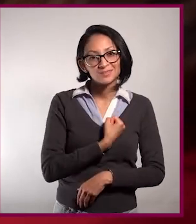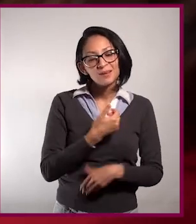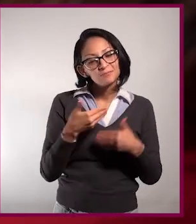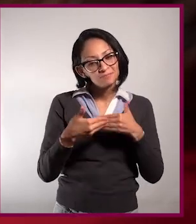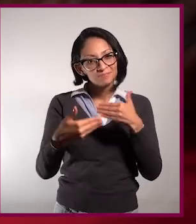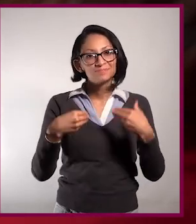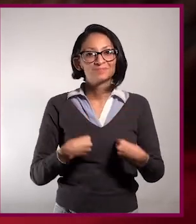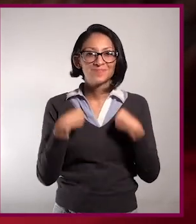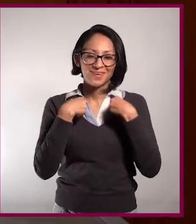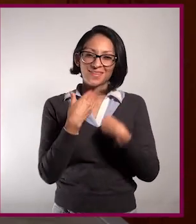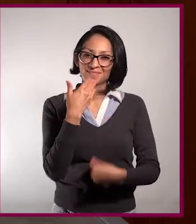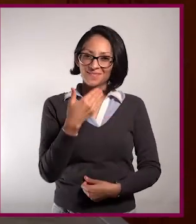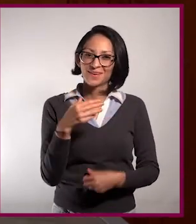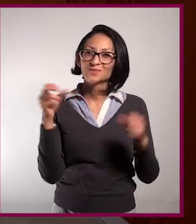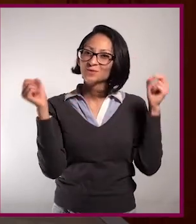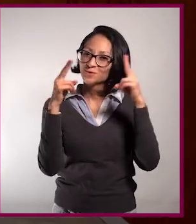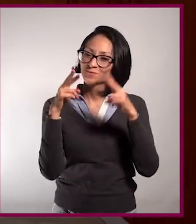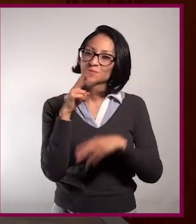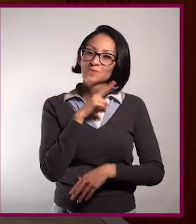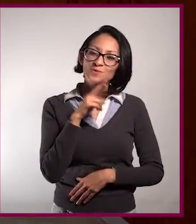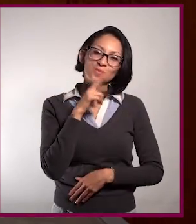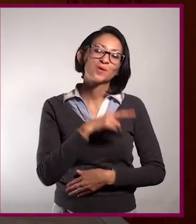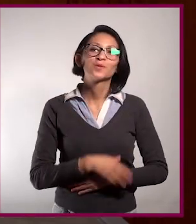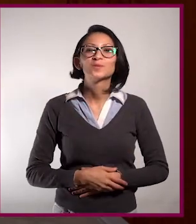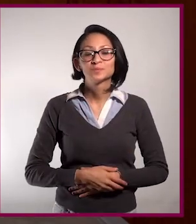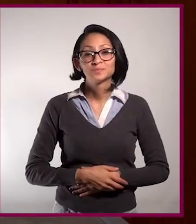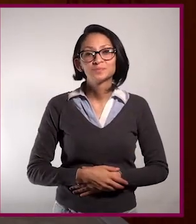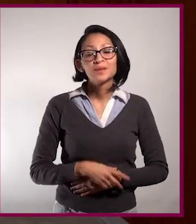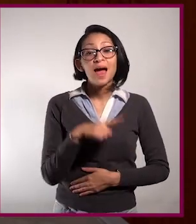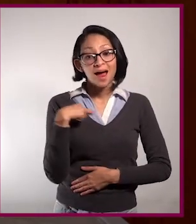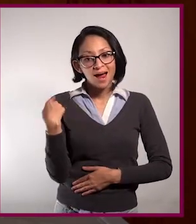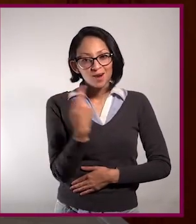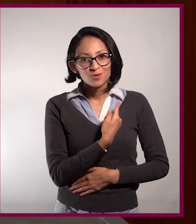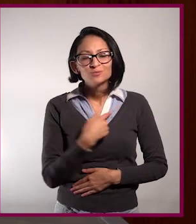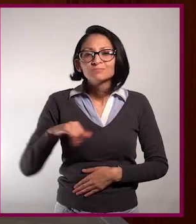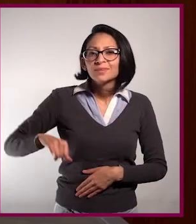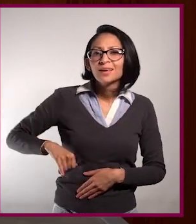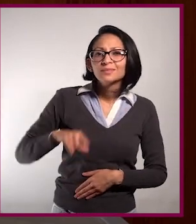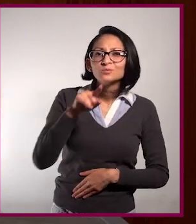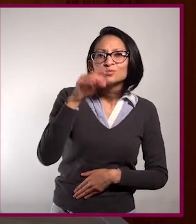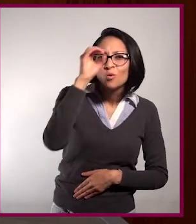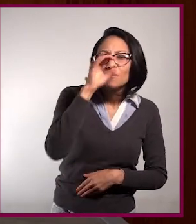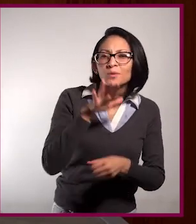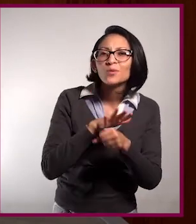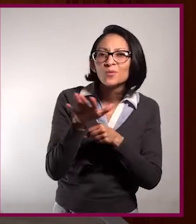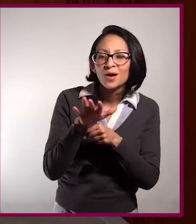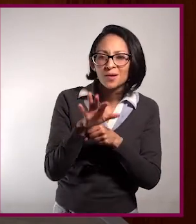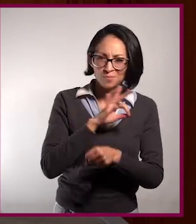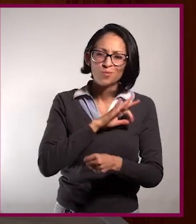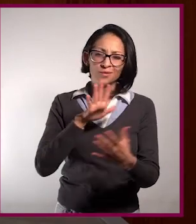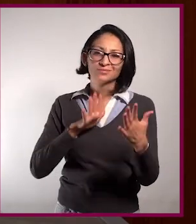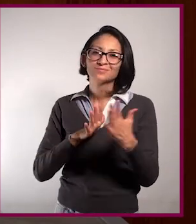plena. Hasta pronto. No olvides que nos interesa escucharte y conocer tu opinión. Participa con